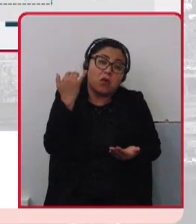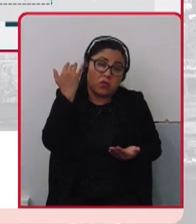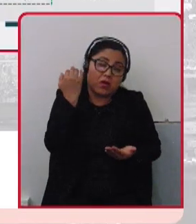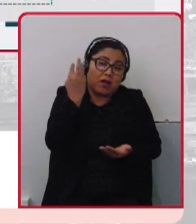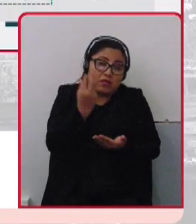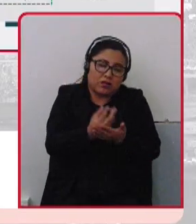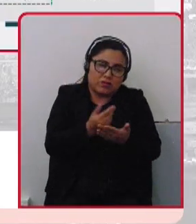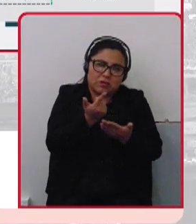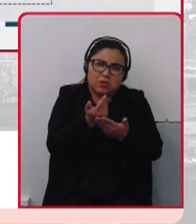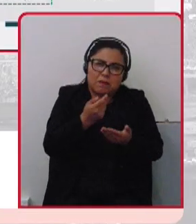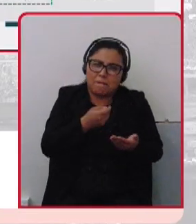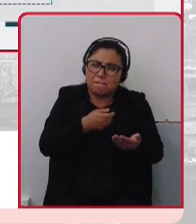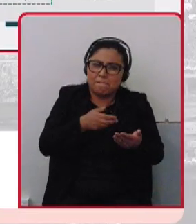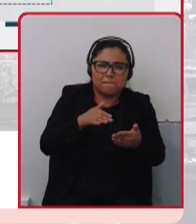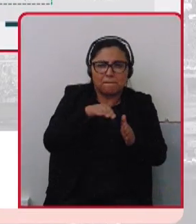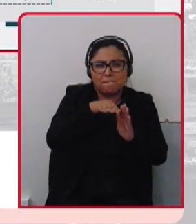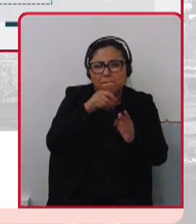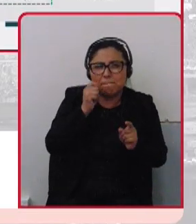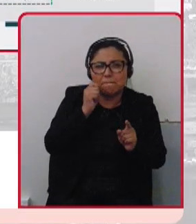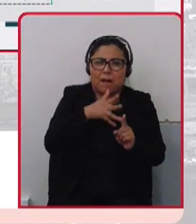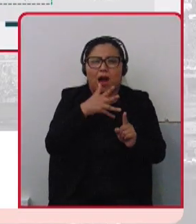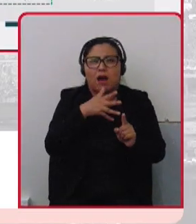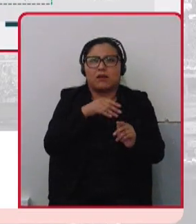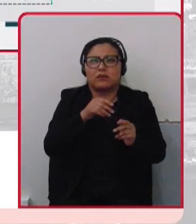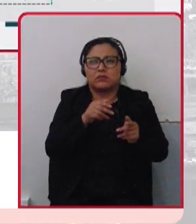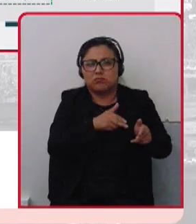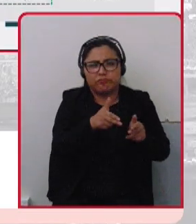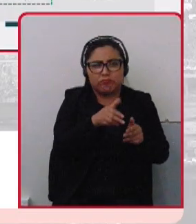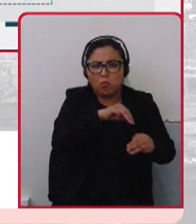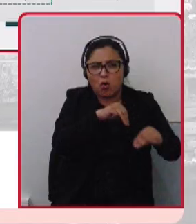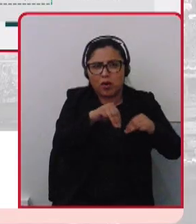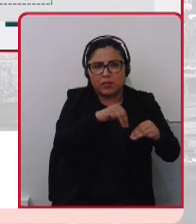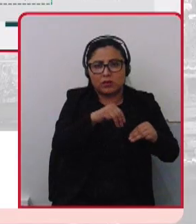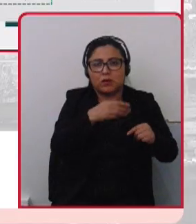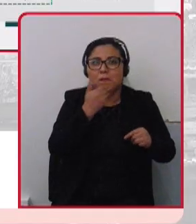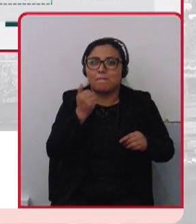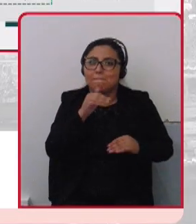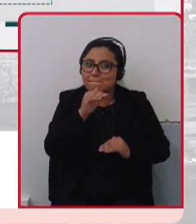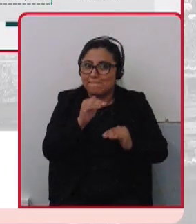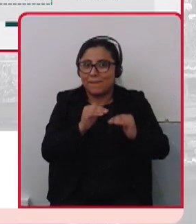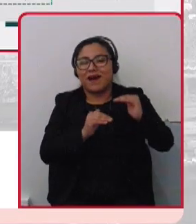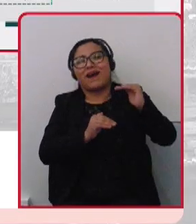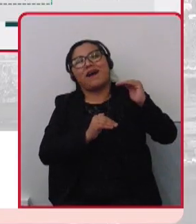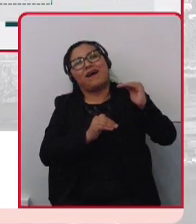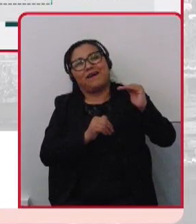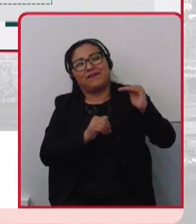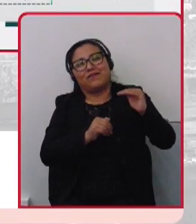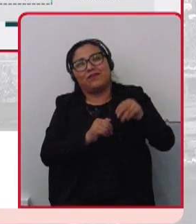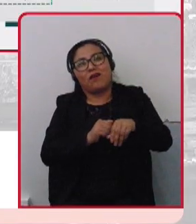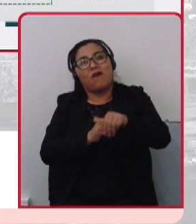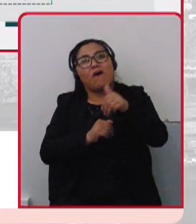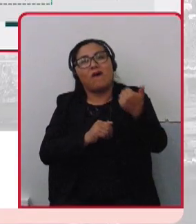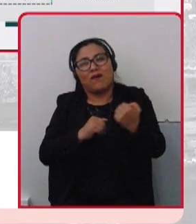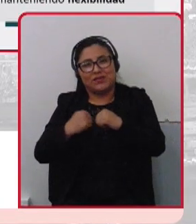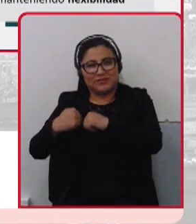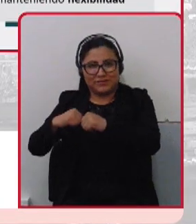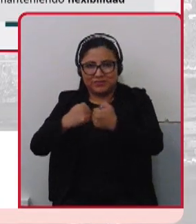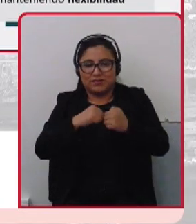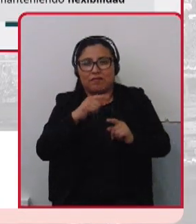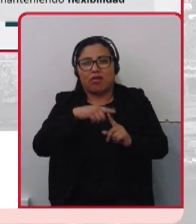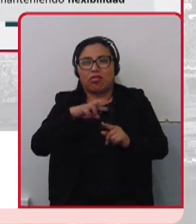mecanización, el impacto por movimiento, por menor flota y demás, sería mucho mayor que en las del sistema